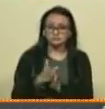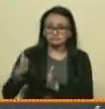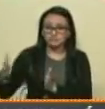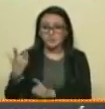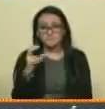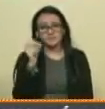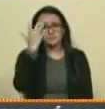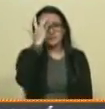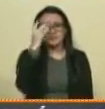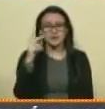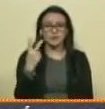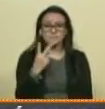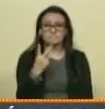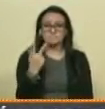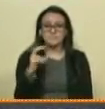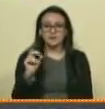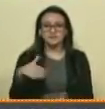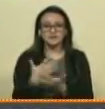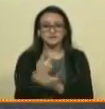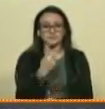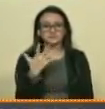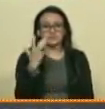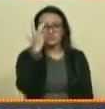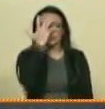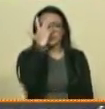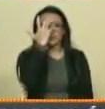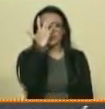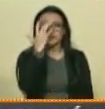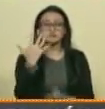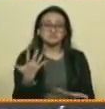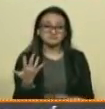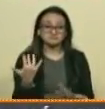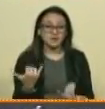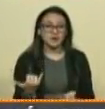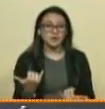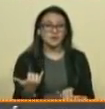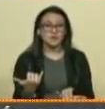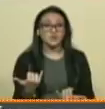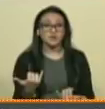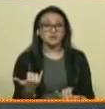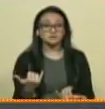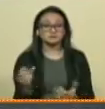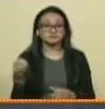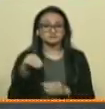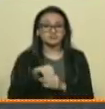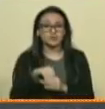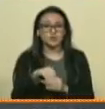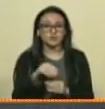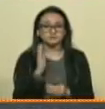de febrero, del 20 al 25 de febrero, entonces hemos dispuesto técnicamente que se puedan incorporar en